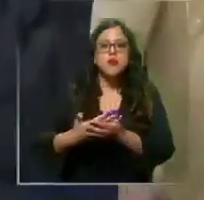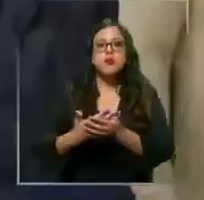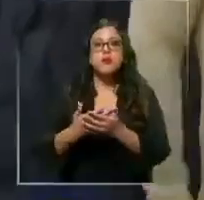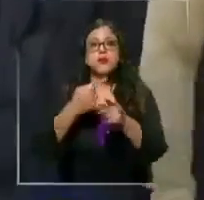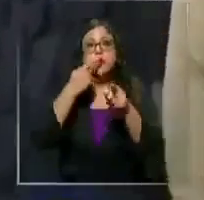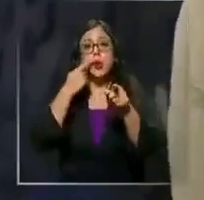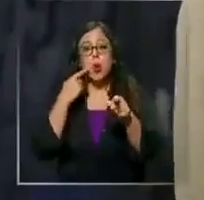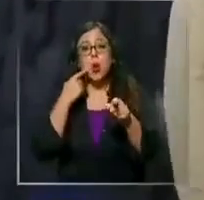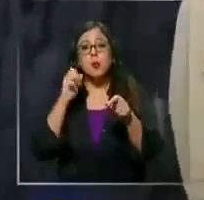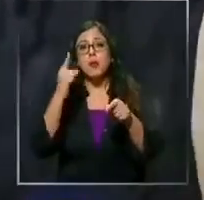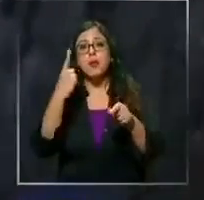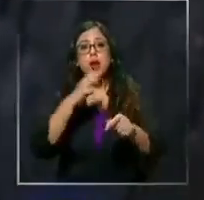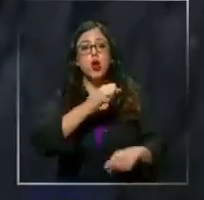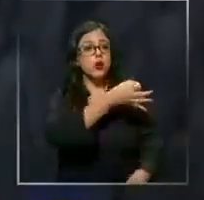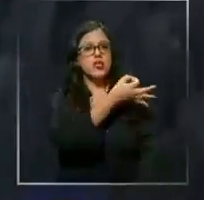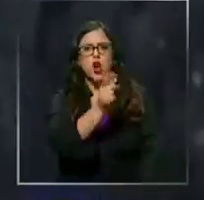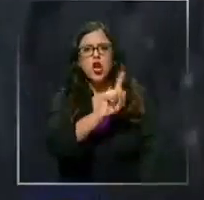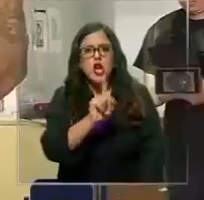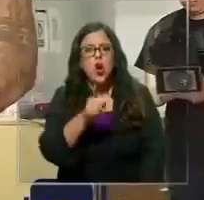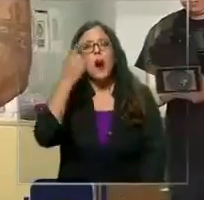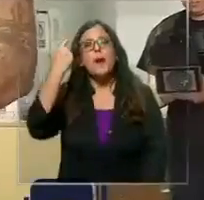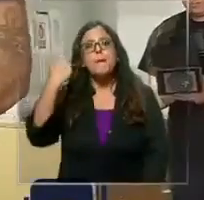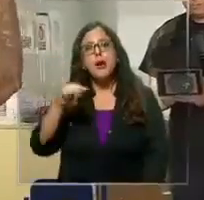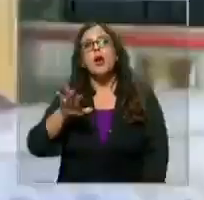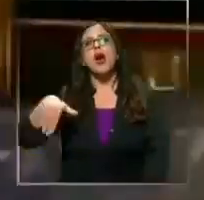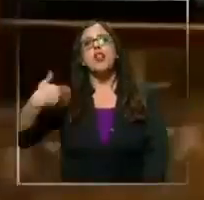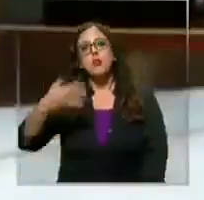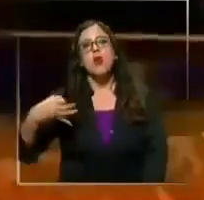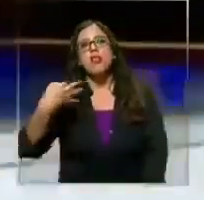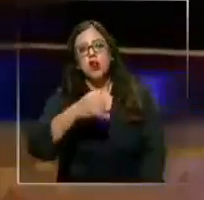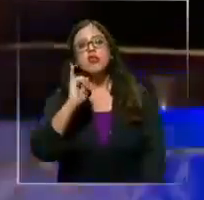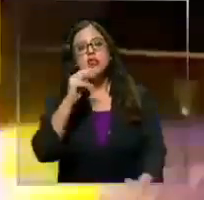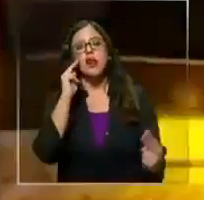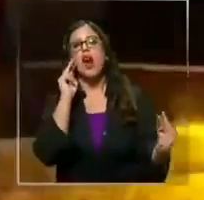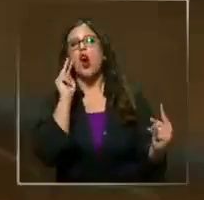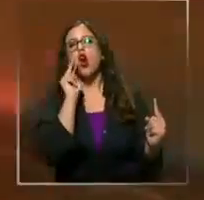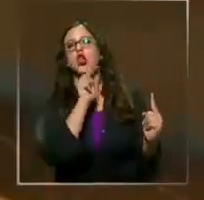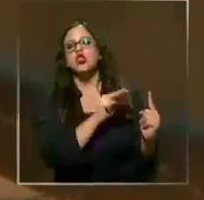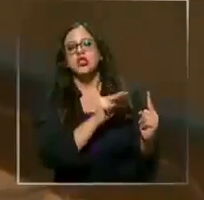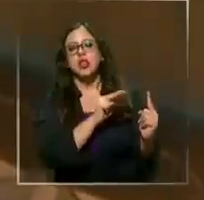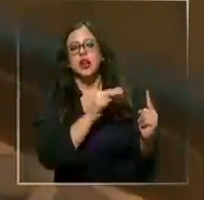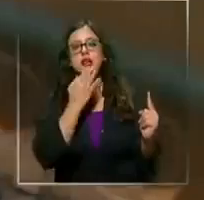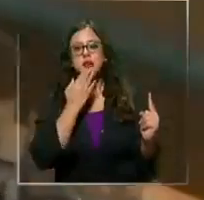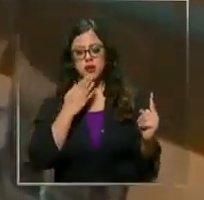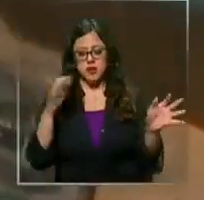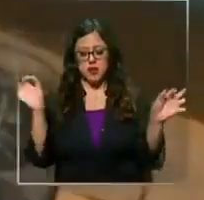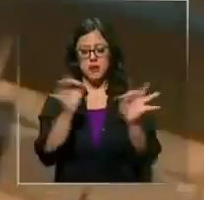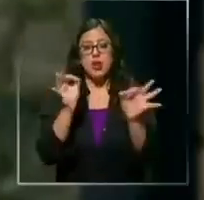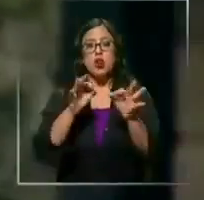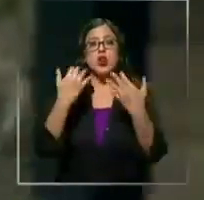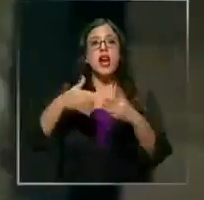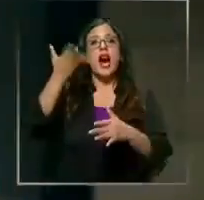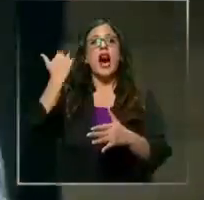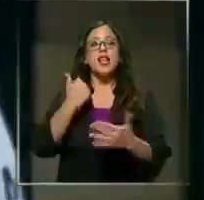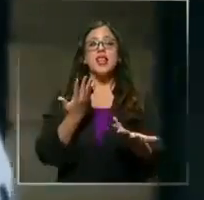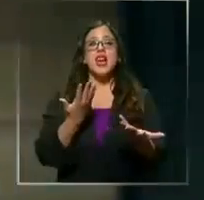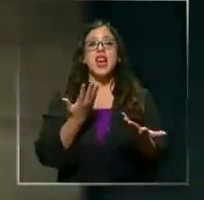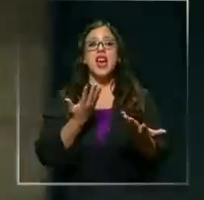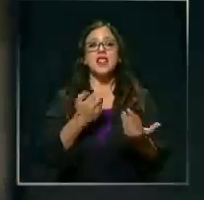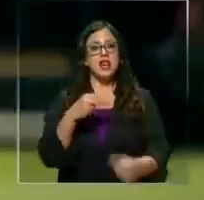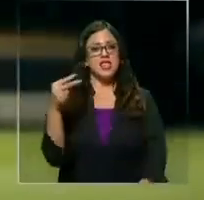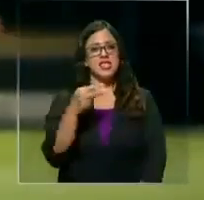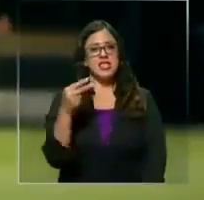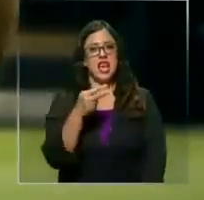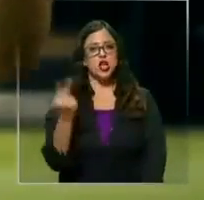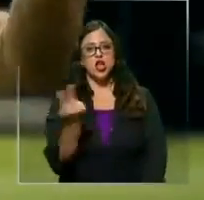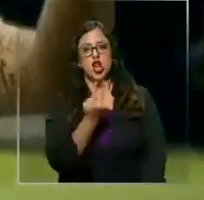verde amarela primero negó todo. Sin embargo, luego afirmó que sí la conocía e incluso reveló que habían tenido relaciones sexuales, según